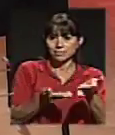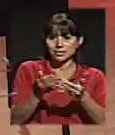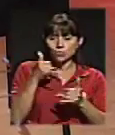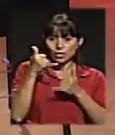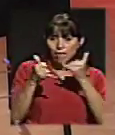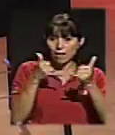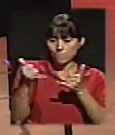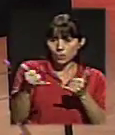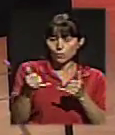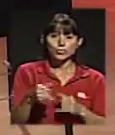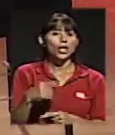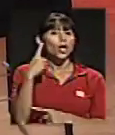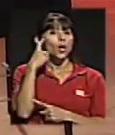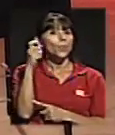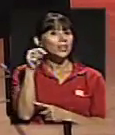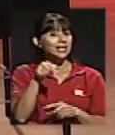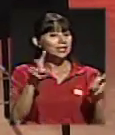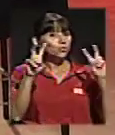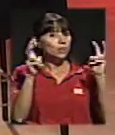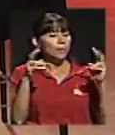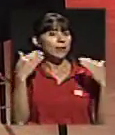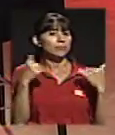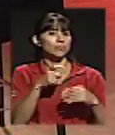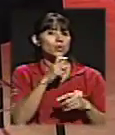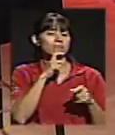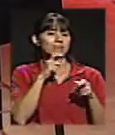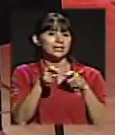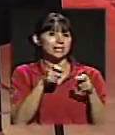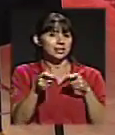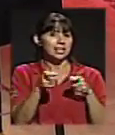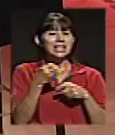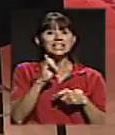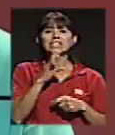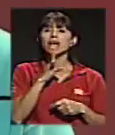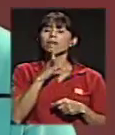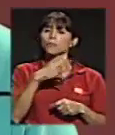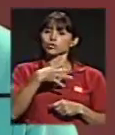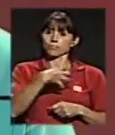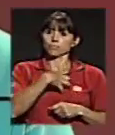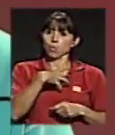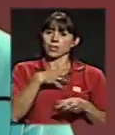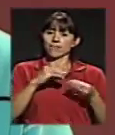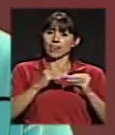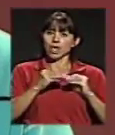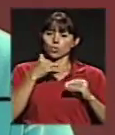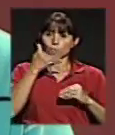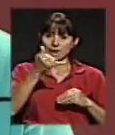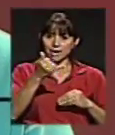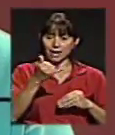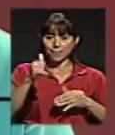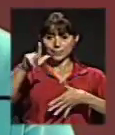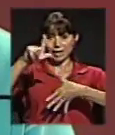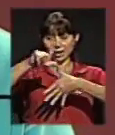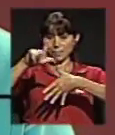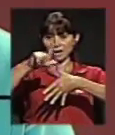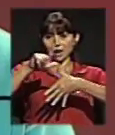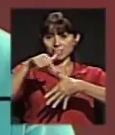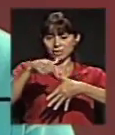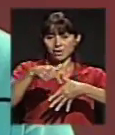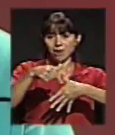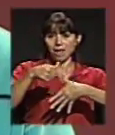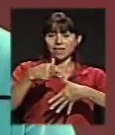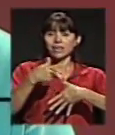un tema bastante difícil de manejar. Si hablamos de portabilidad numérica en América Latina, que